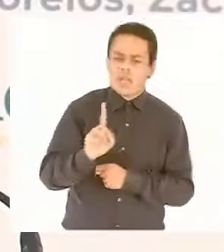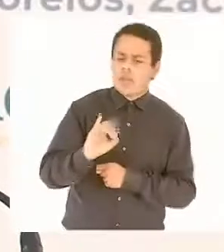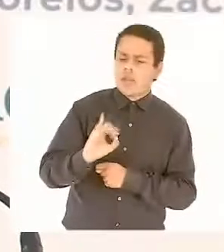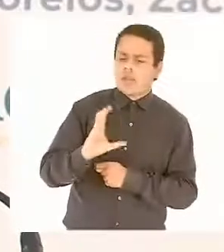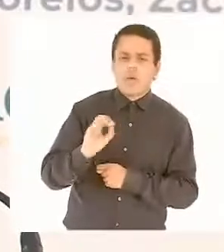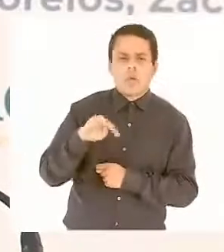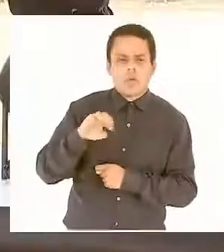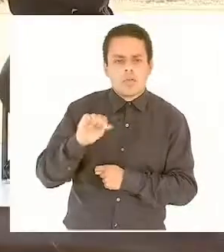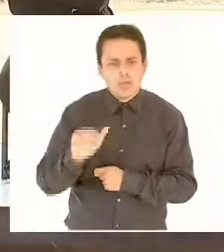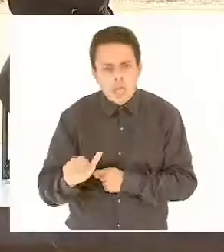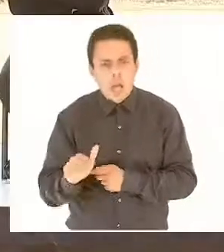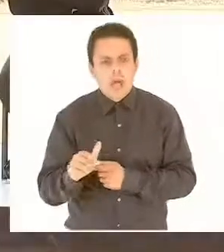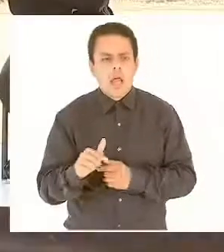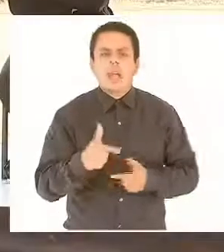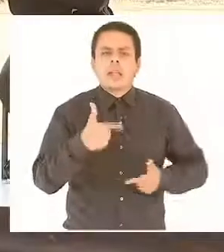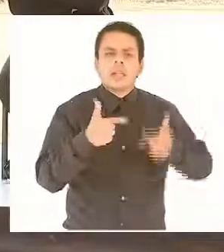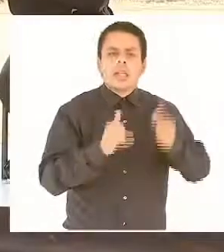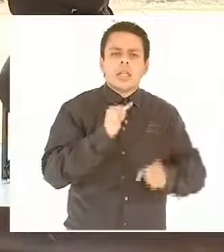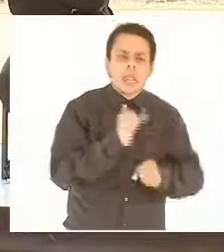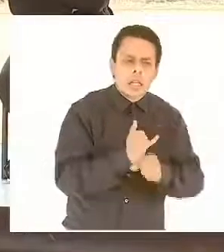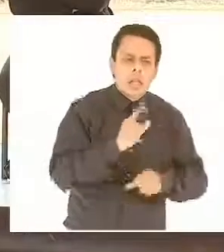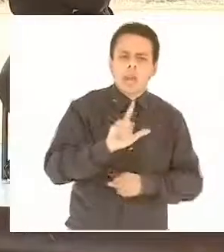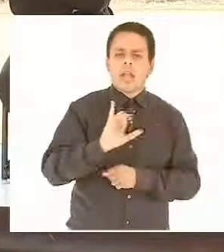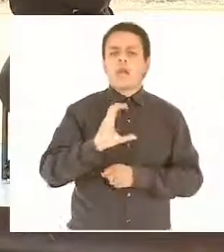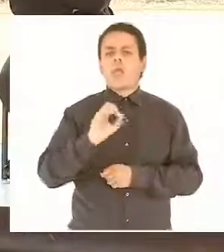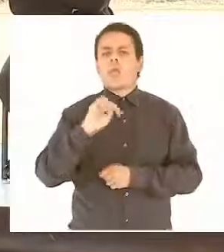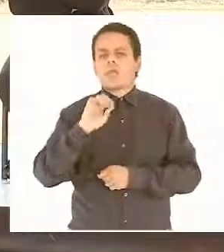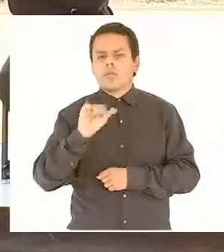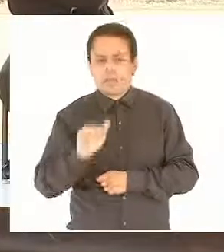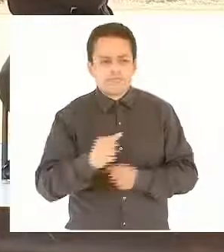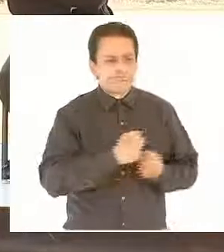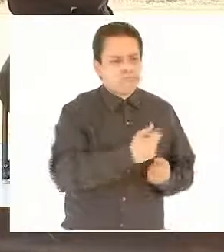Liconza, en las lecherías de Liconza,